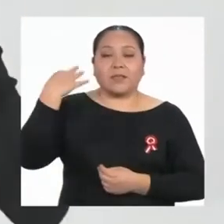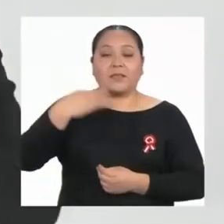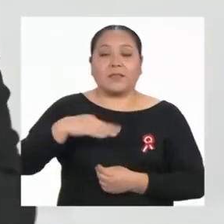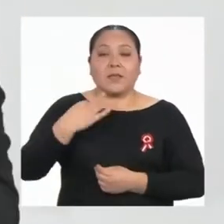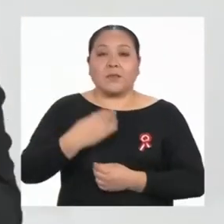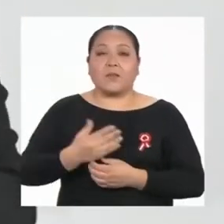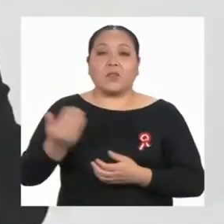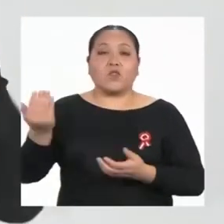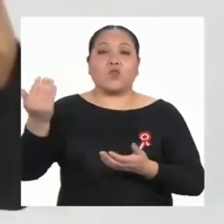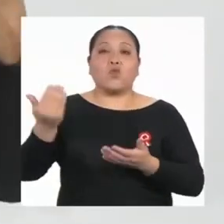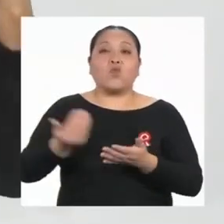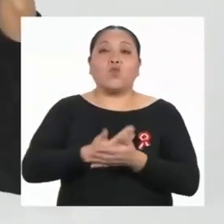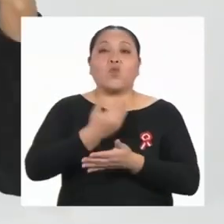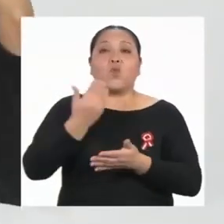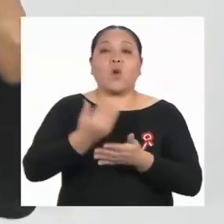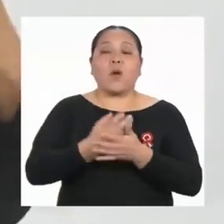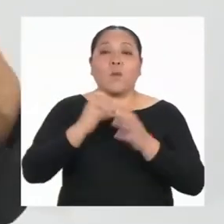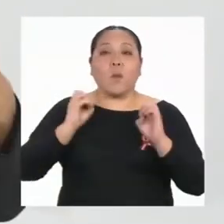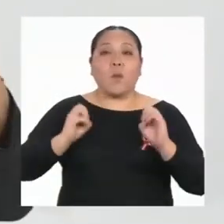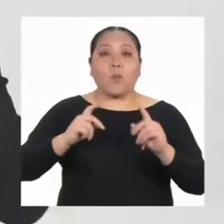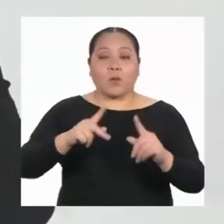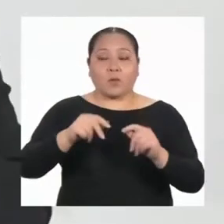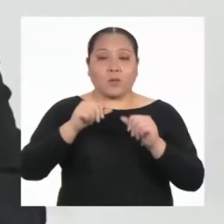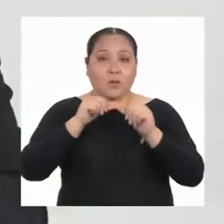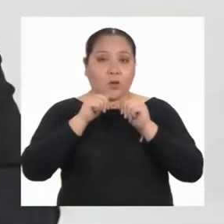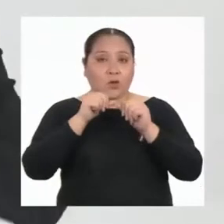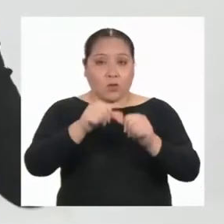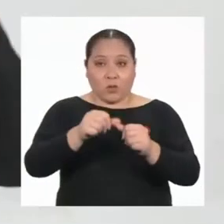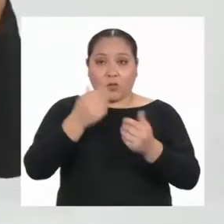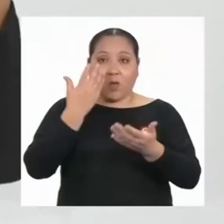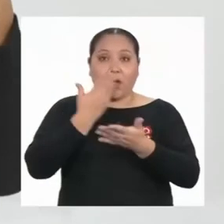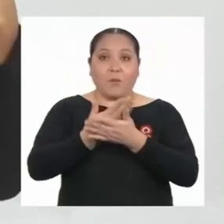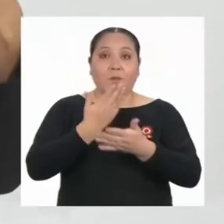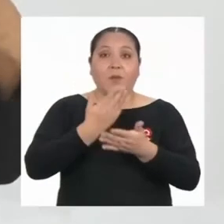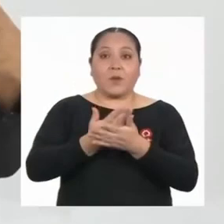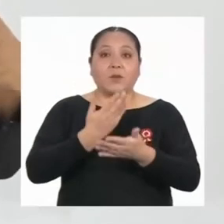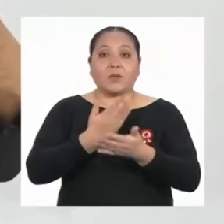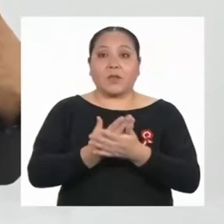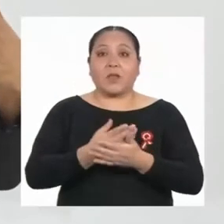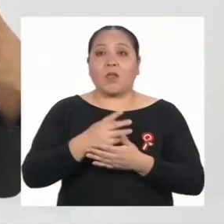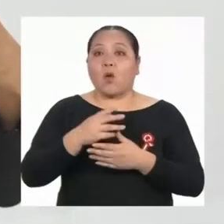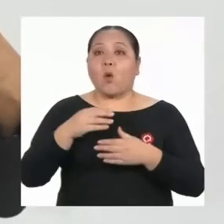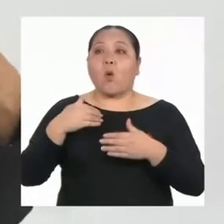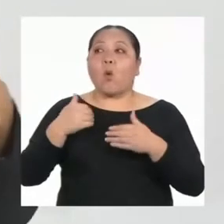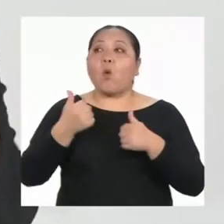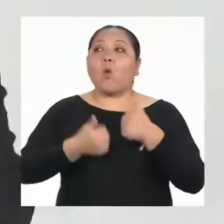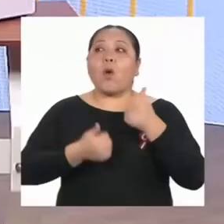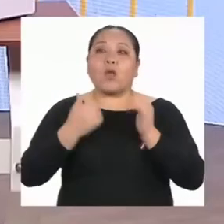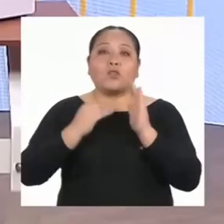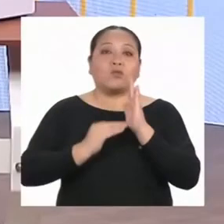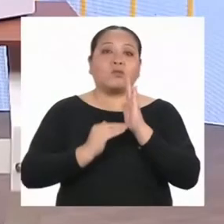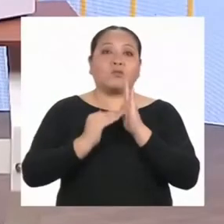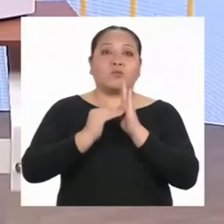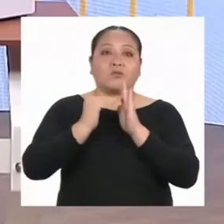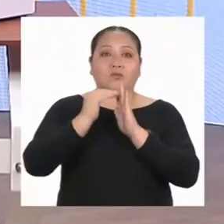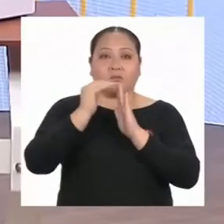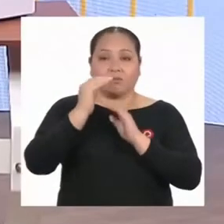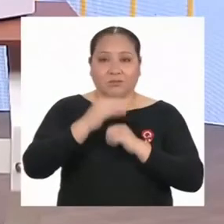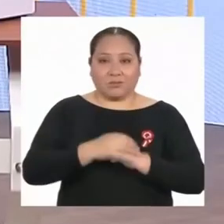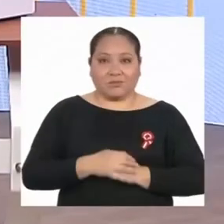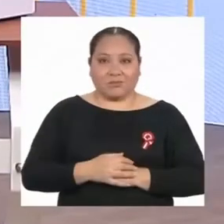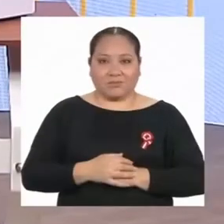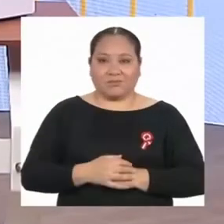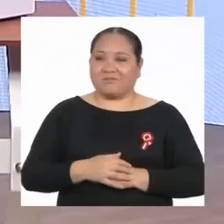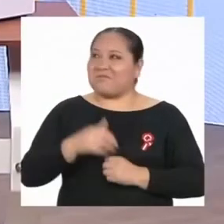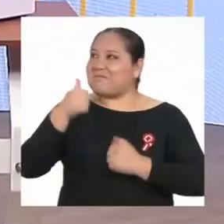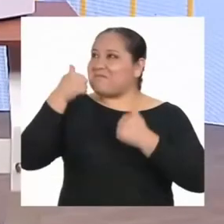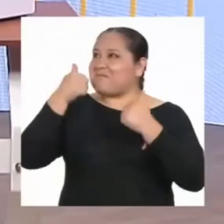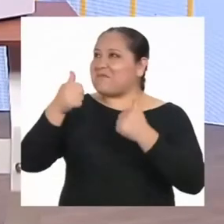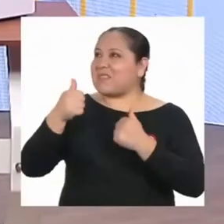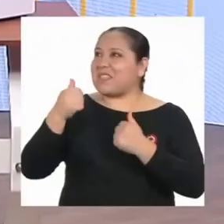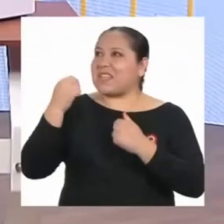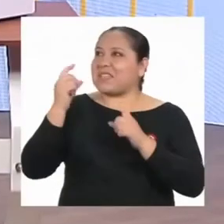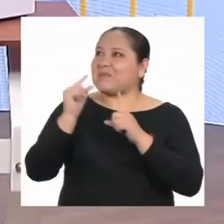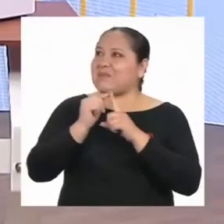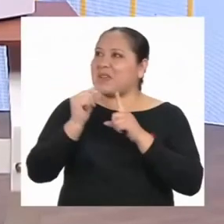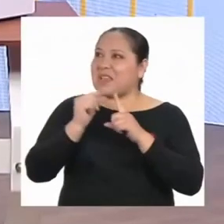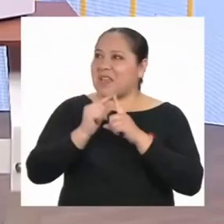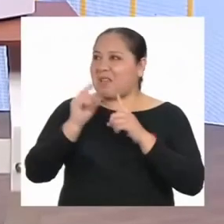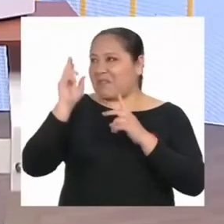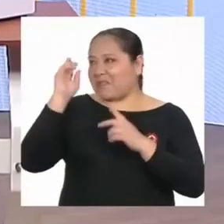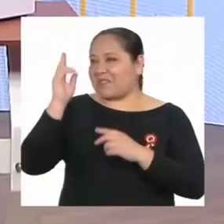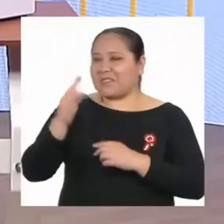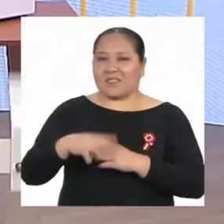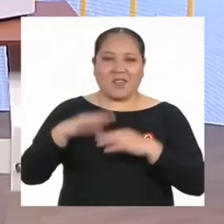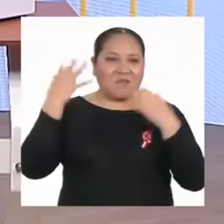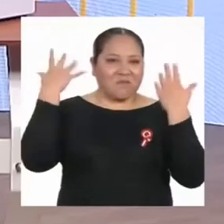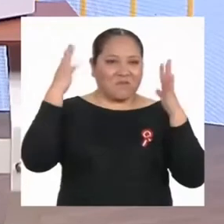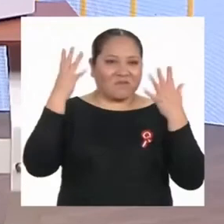nueva oportunidad para seguir demostrando nuestros progresos. ¡Grandes palabras, profesora! ¡Un